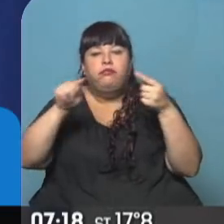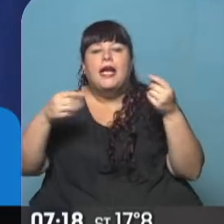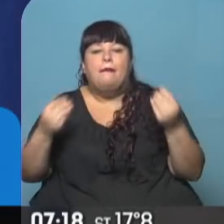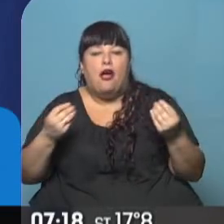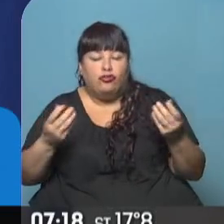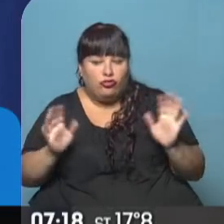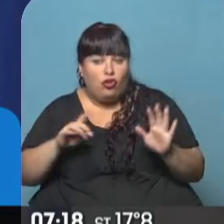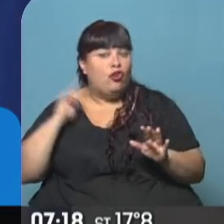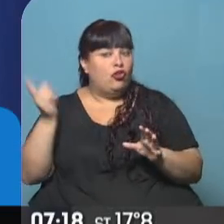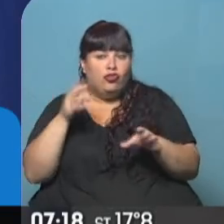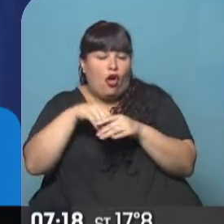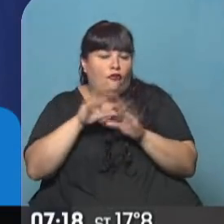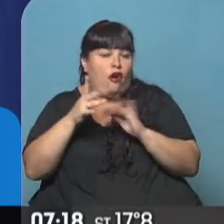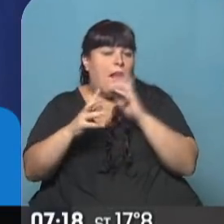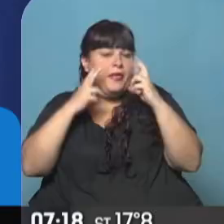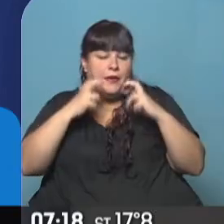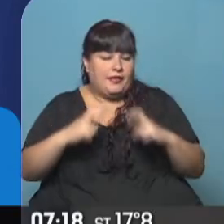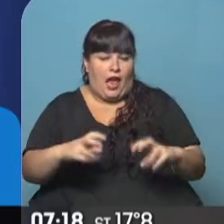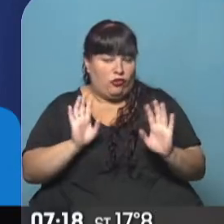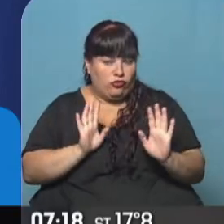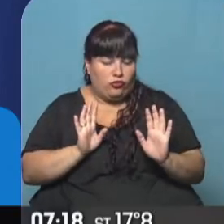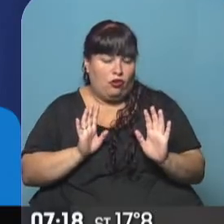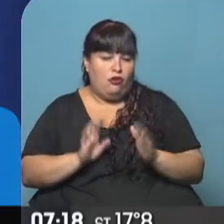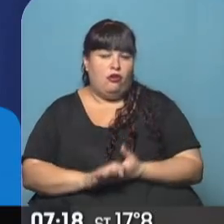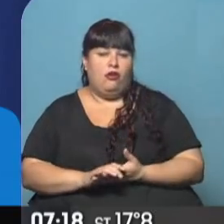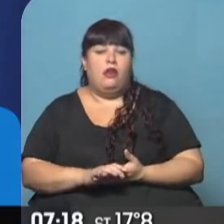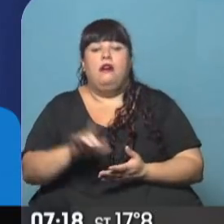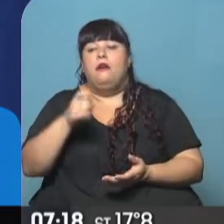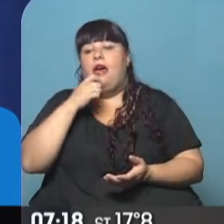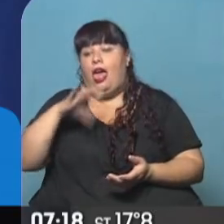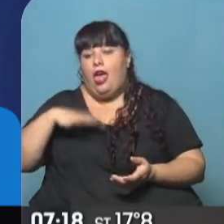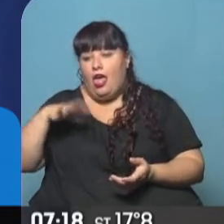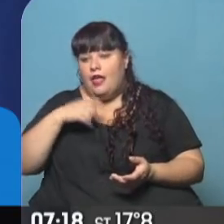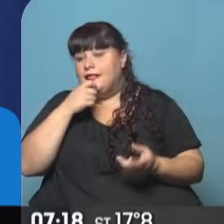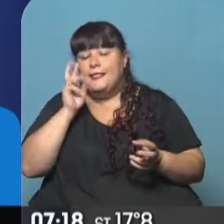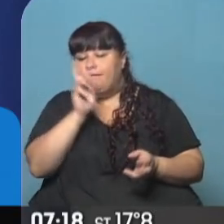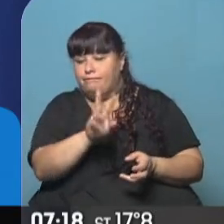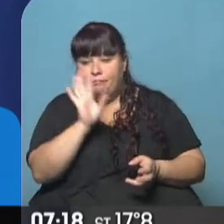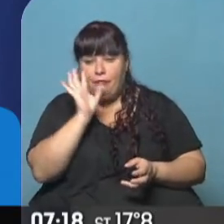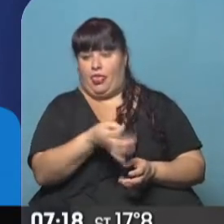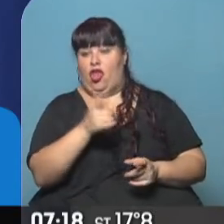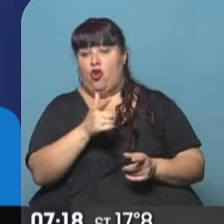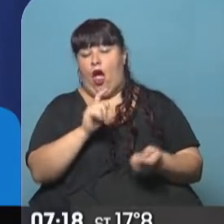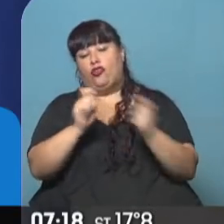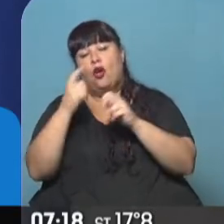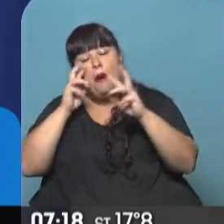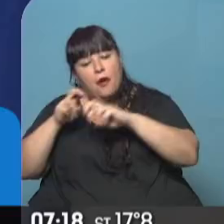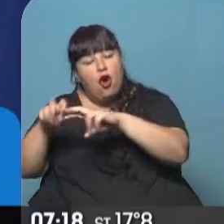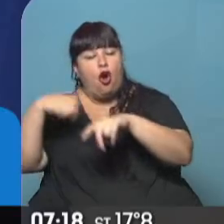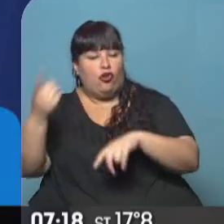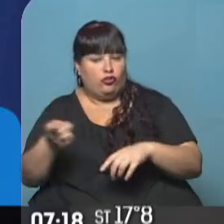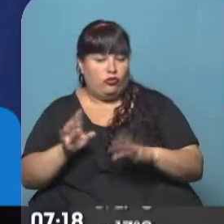haber pasado, y todo forma parte de materia de investigación, por si no se puede visualizar algún